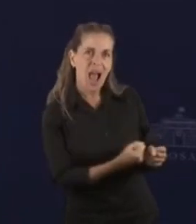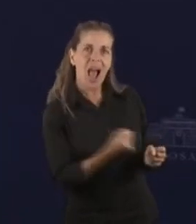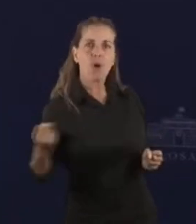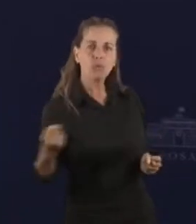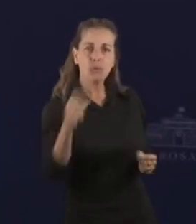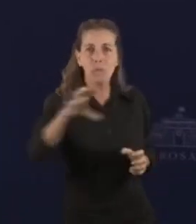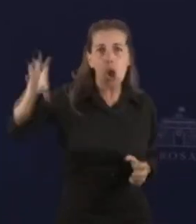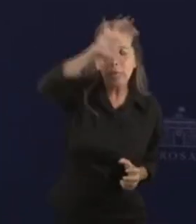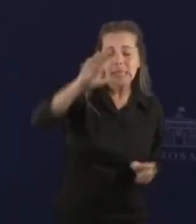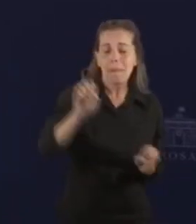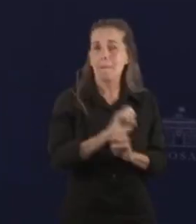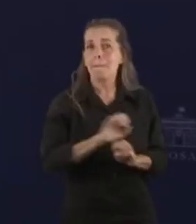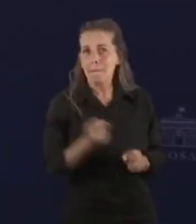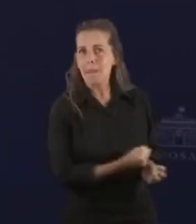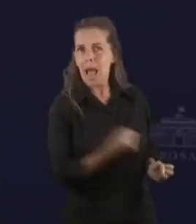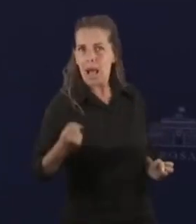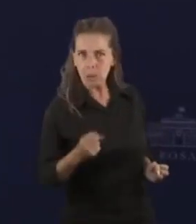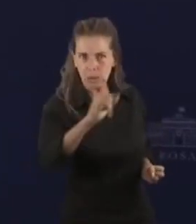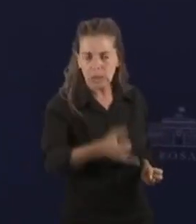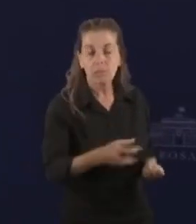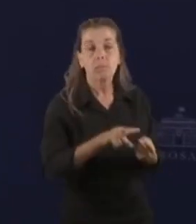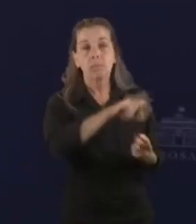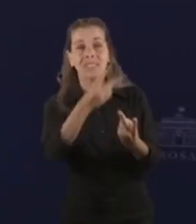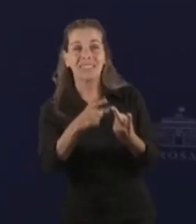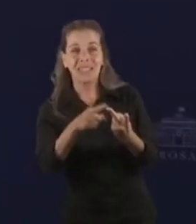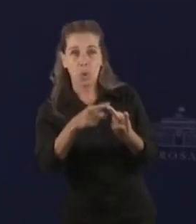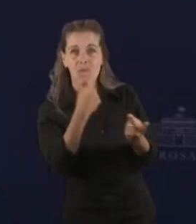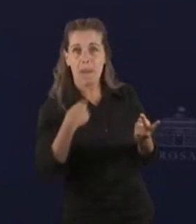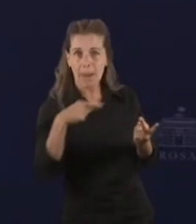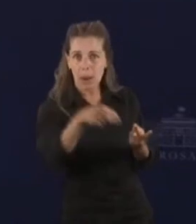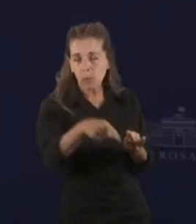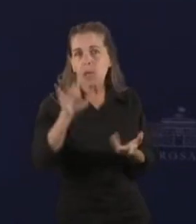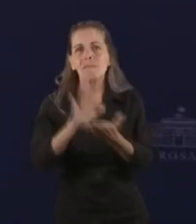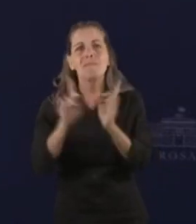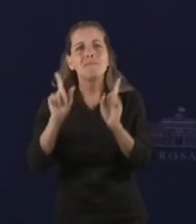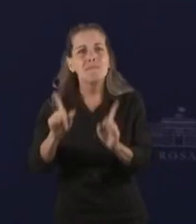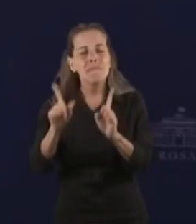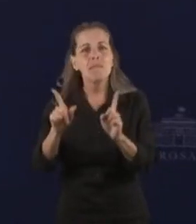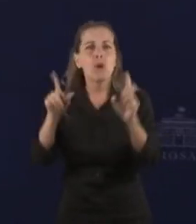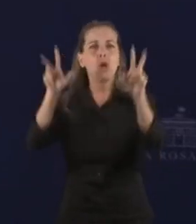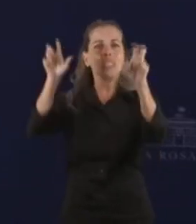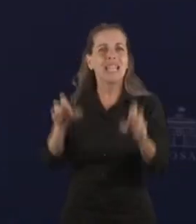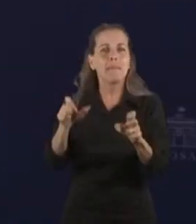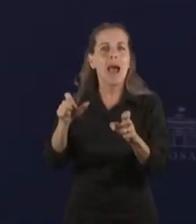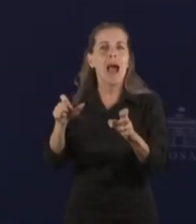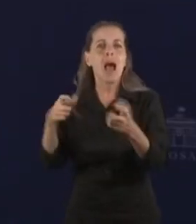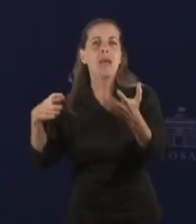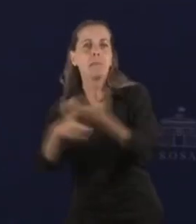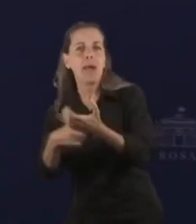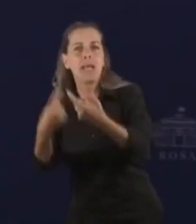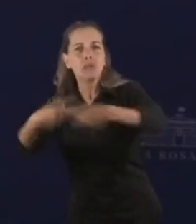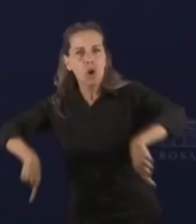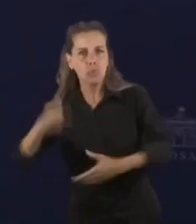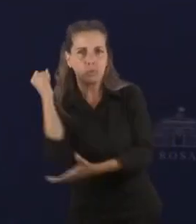provincias con respecto a tu segunda pregunta eh dentro del paquete fiscal por supuesto también se retiran las